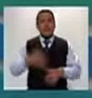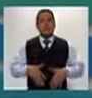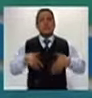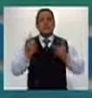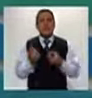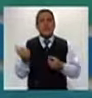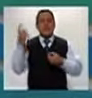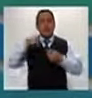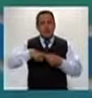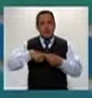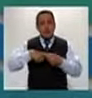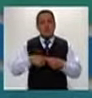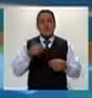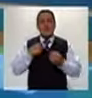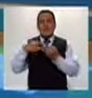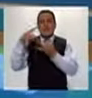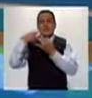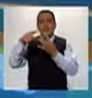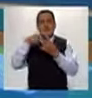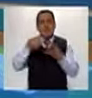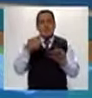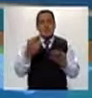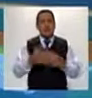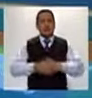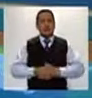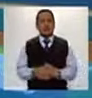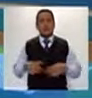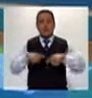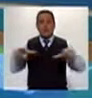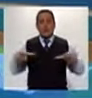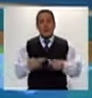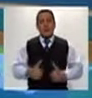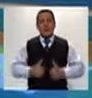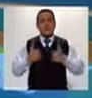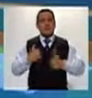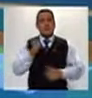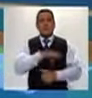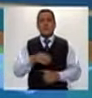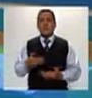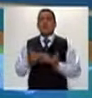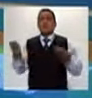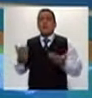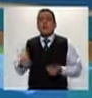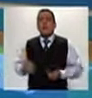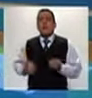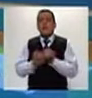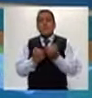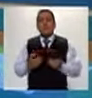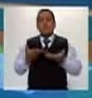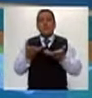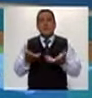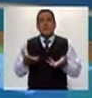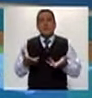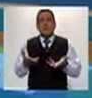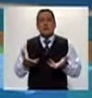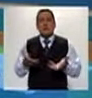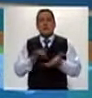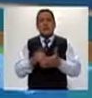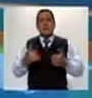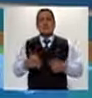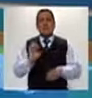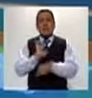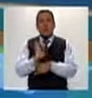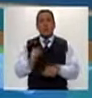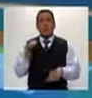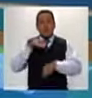incluirse en las diferentes ámbitos de la vida social y cuál sería el aporte que tendría ecuador